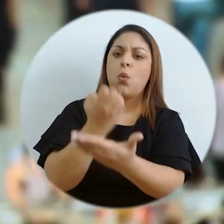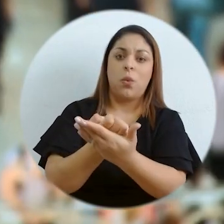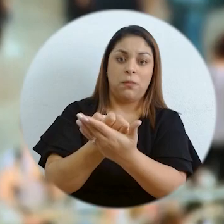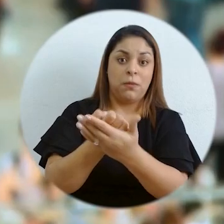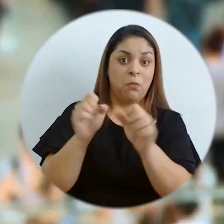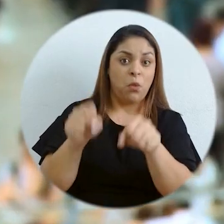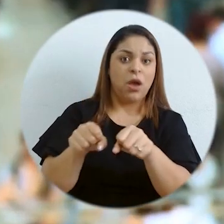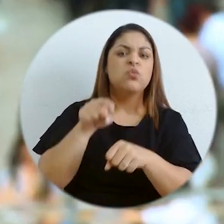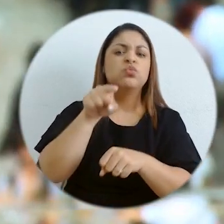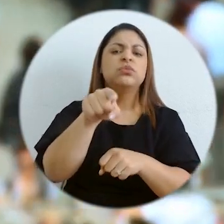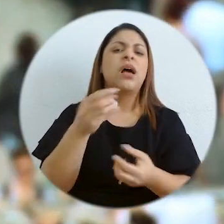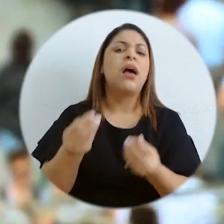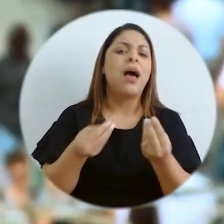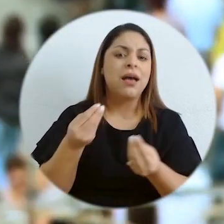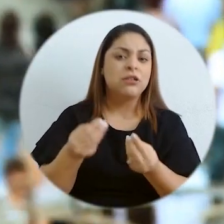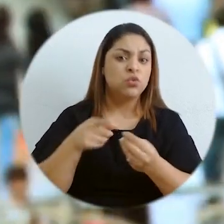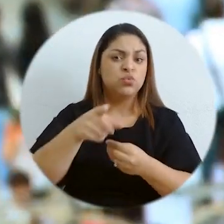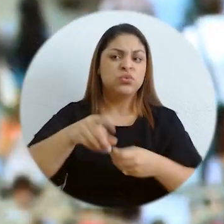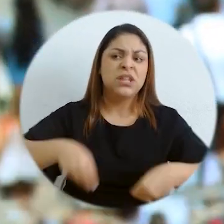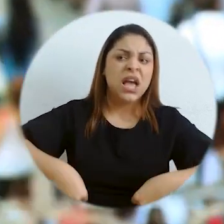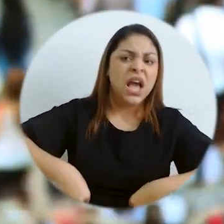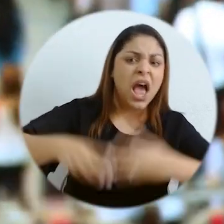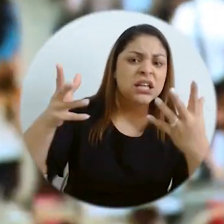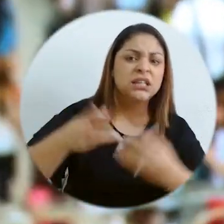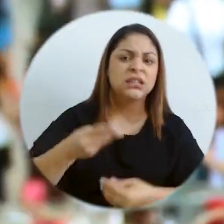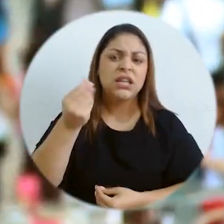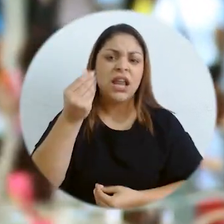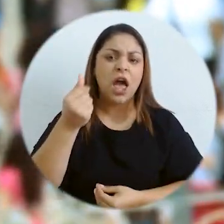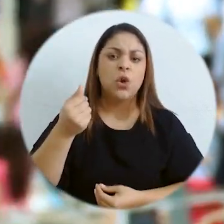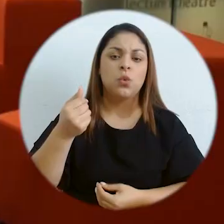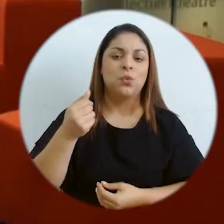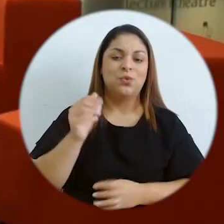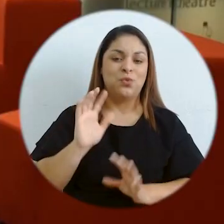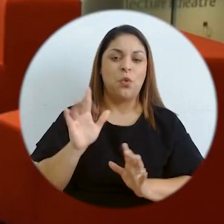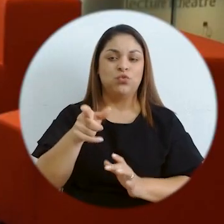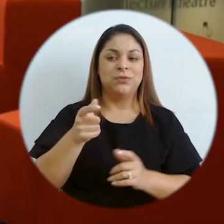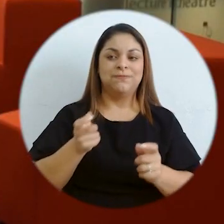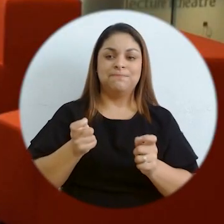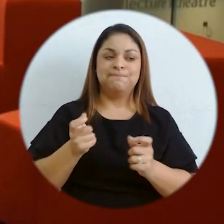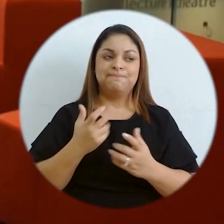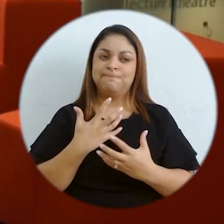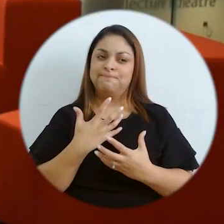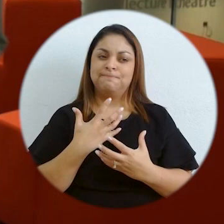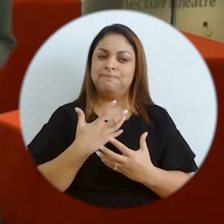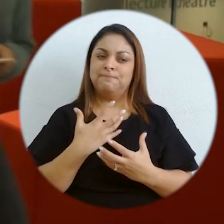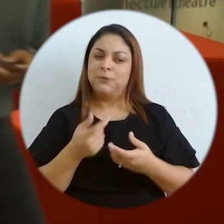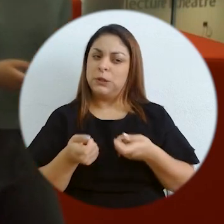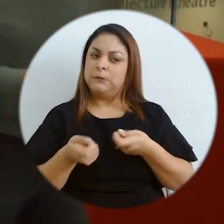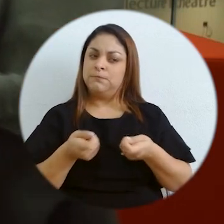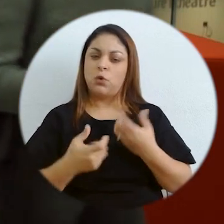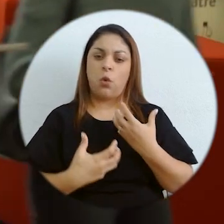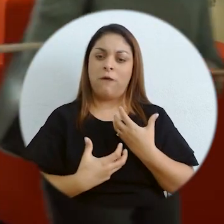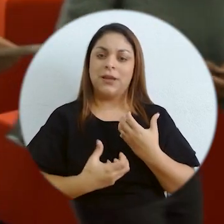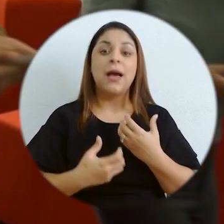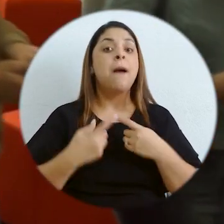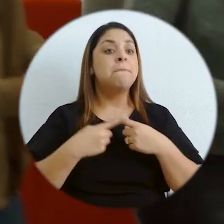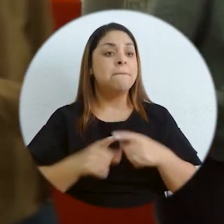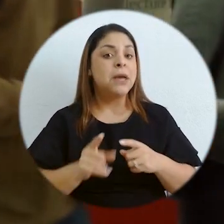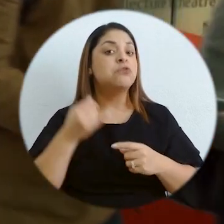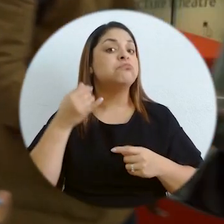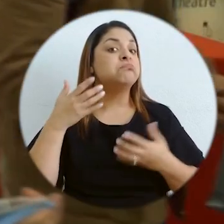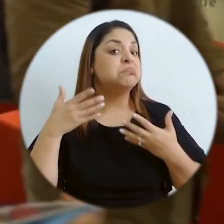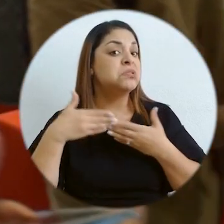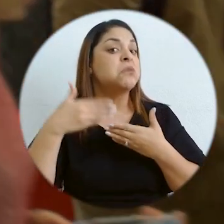al traste tu inversión, tú no te gastas el dinero, tú no inviertes, tú no confías. Sin embargo, si tú tienes un marco estable, un marco de